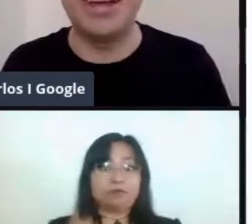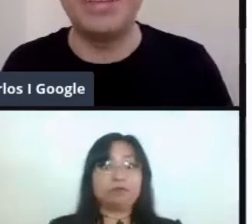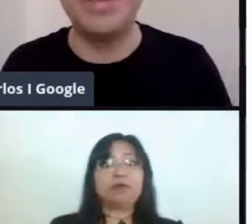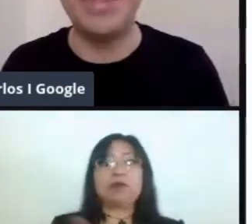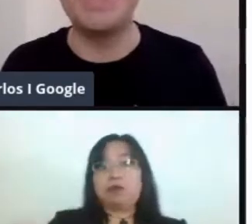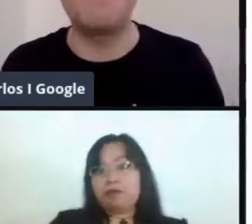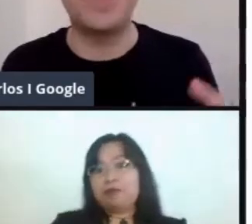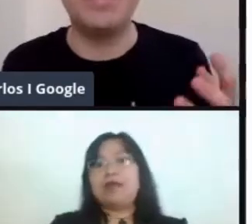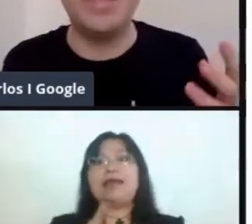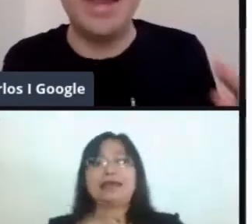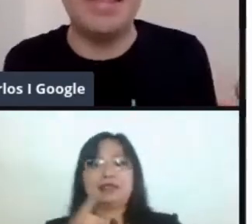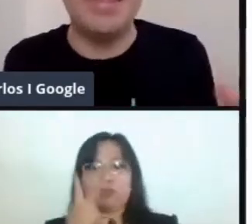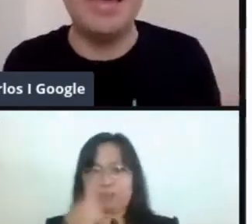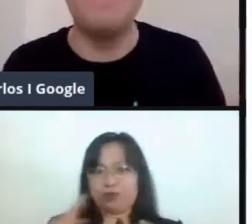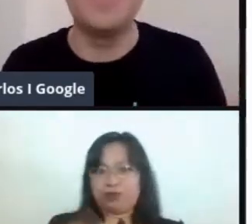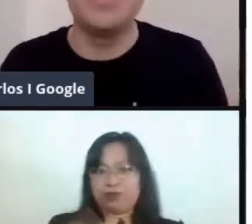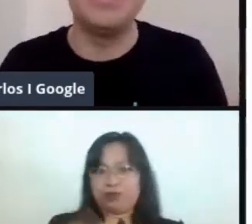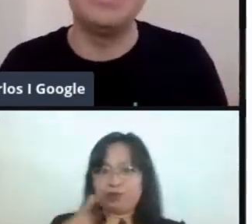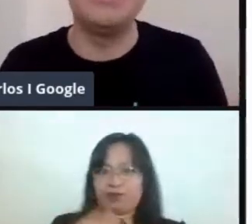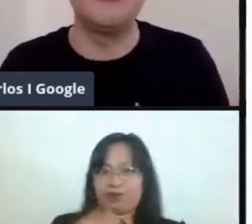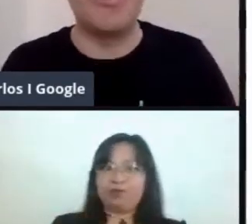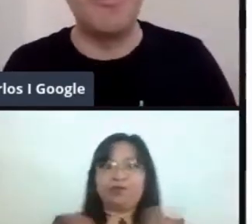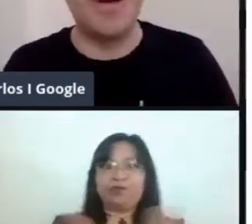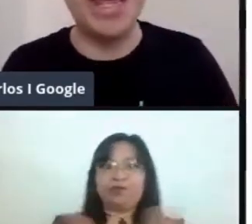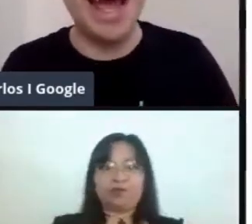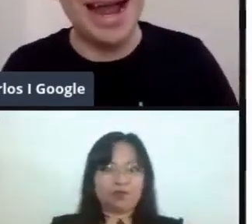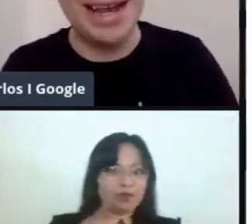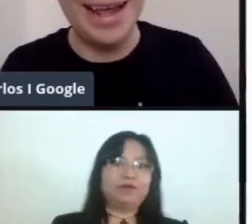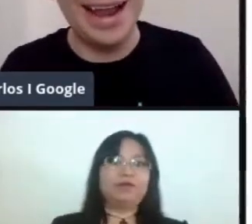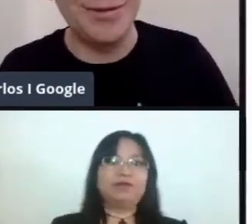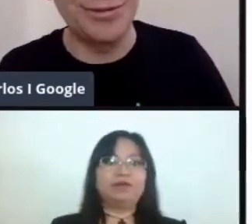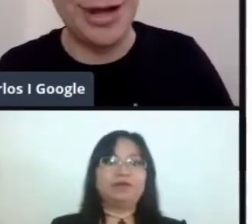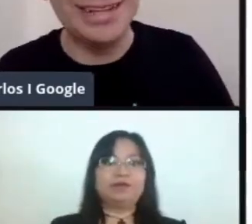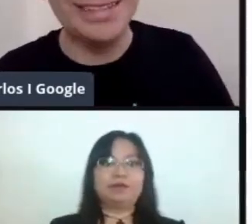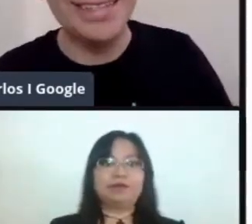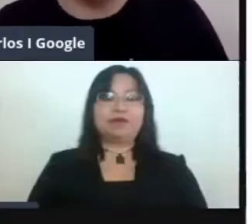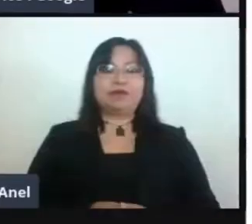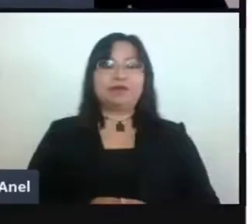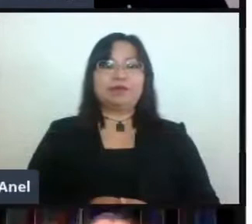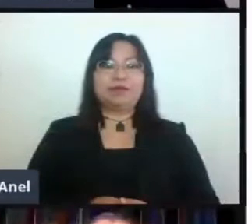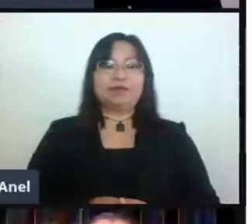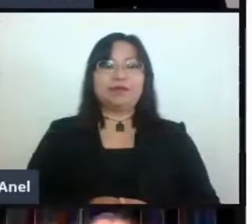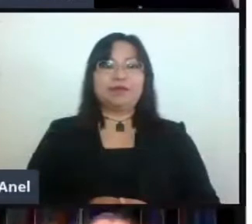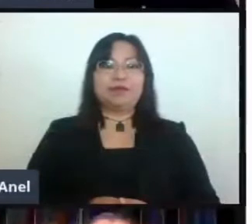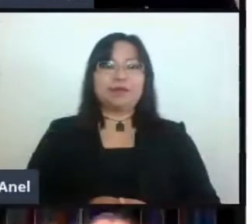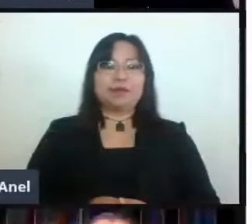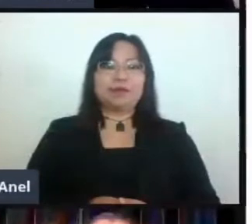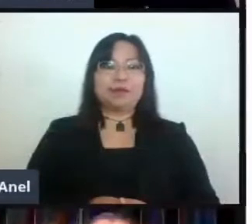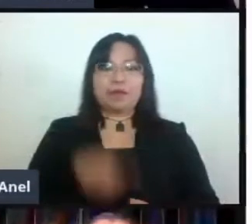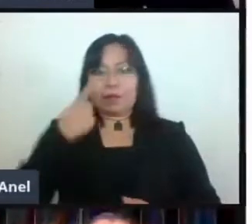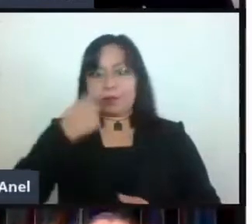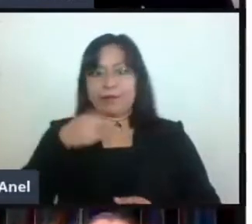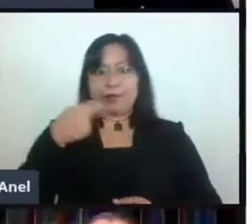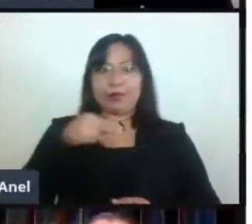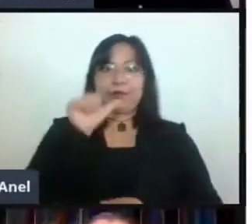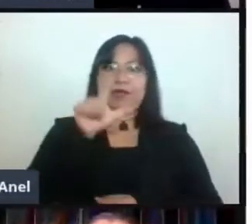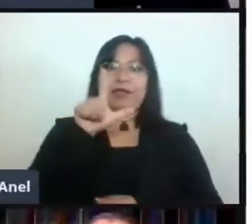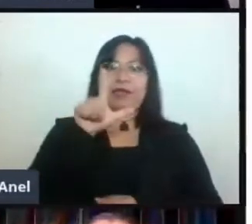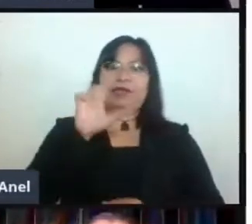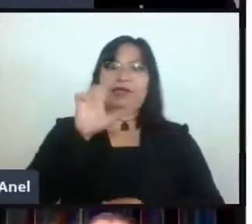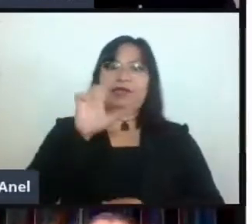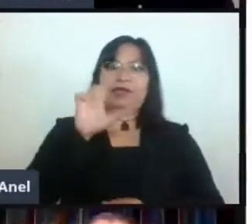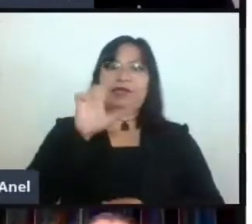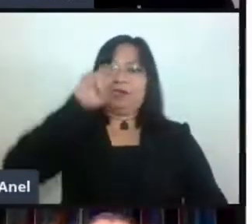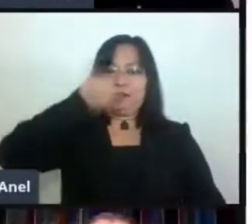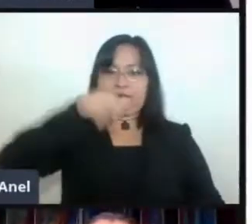y para este gran día. Nos acompaña Ale González, es directora de Desarrollo Profesional Docente